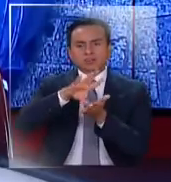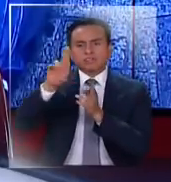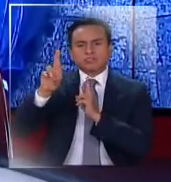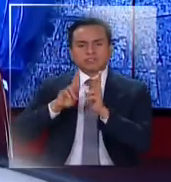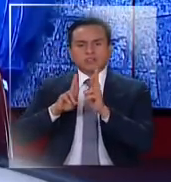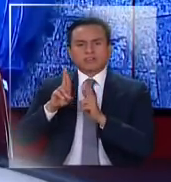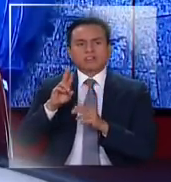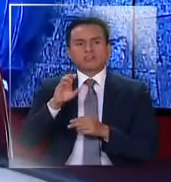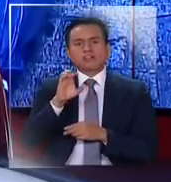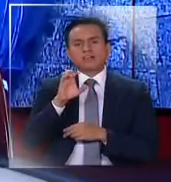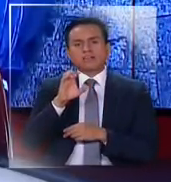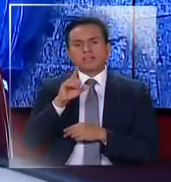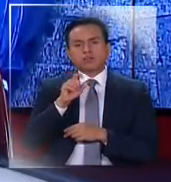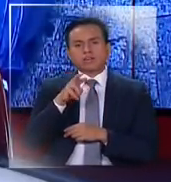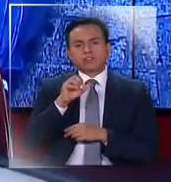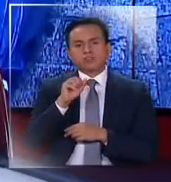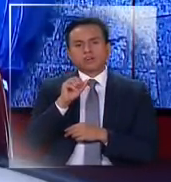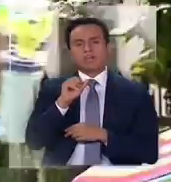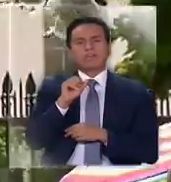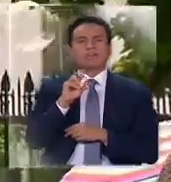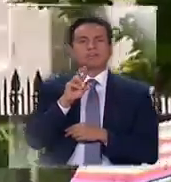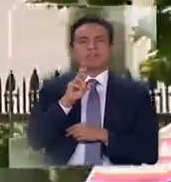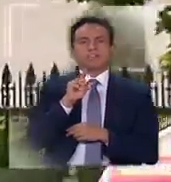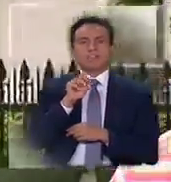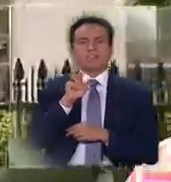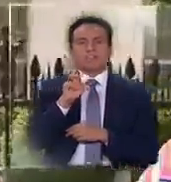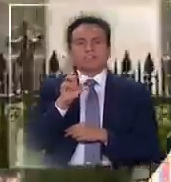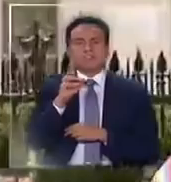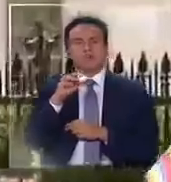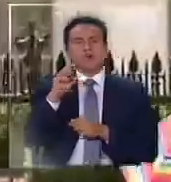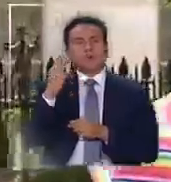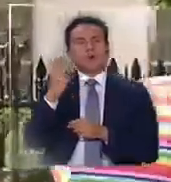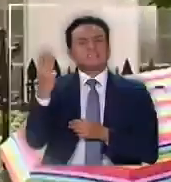Exteriores Orlando Letelier en Washington.